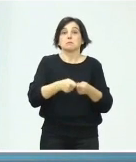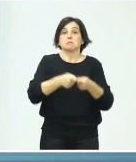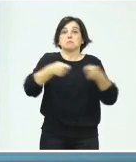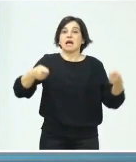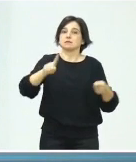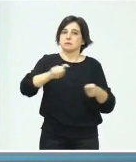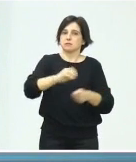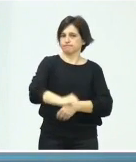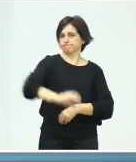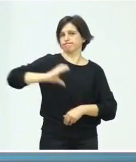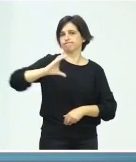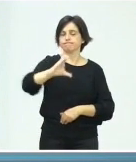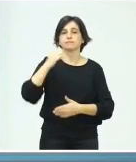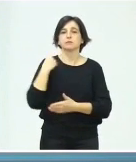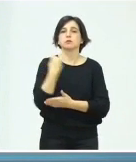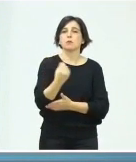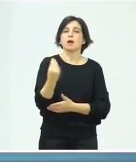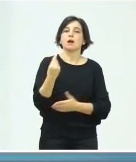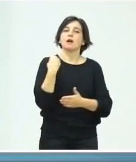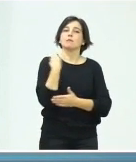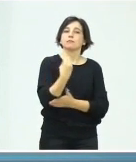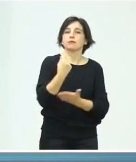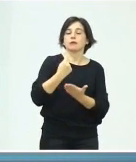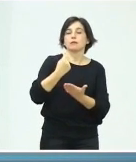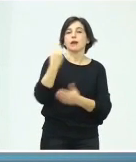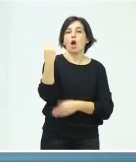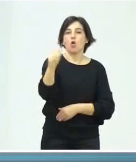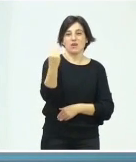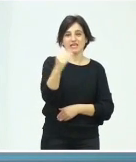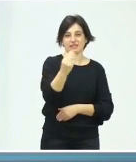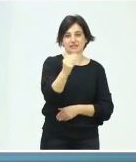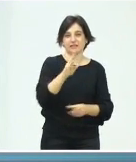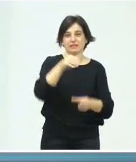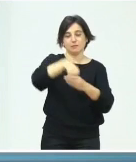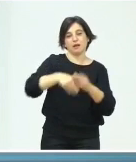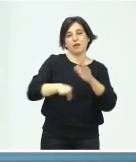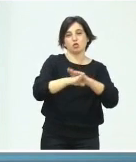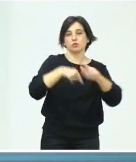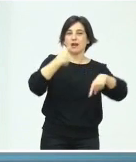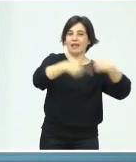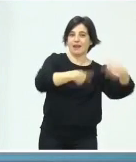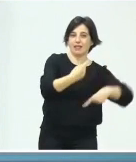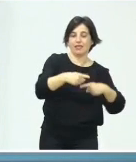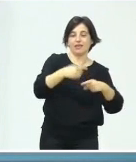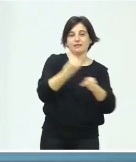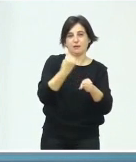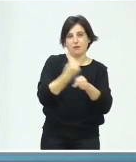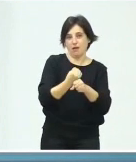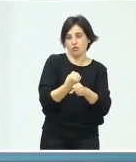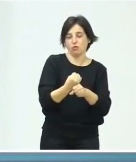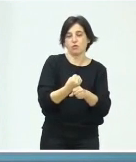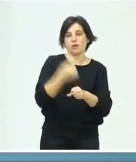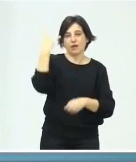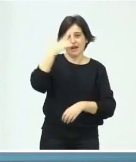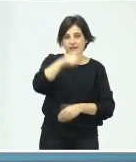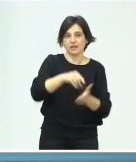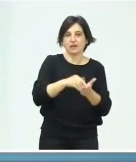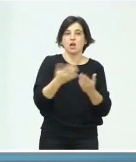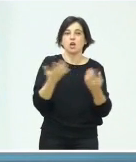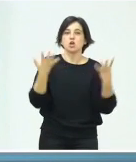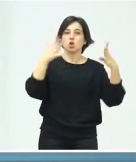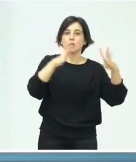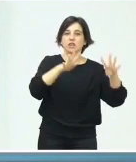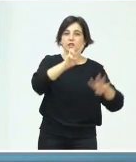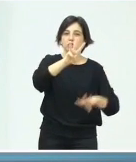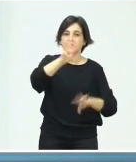Incrementamos el apoyo a la incorporación de jóvenes a la modernización de explotaciones también en 936.000 euros.